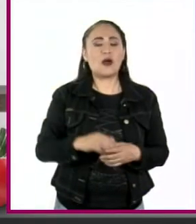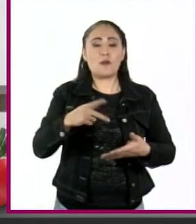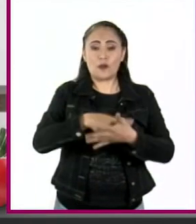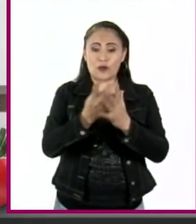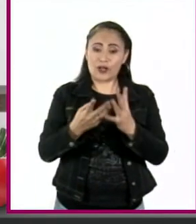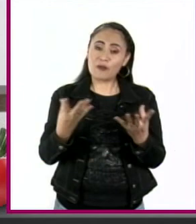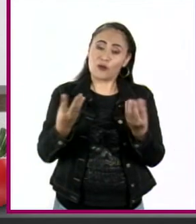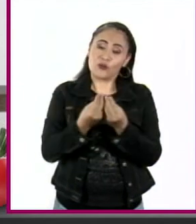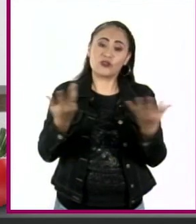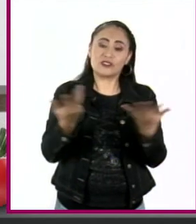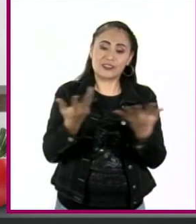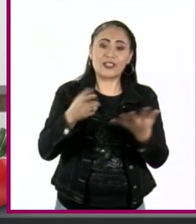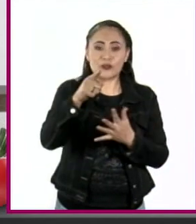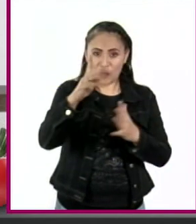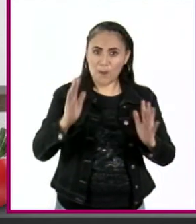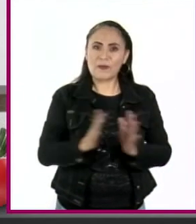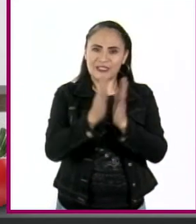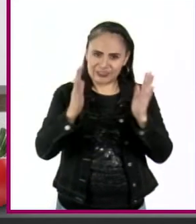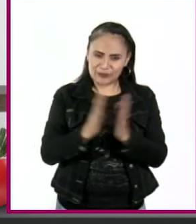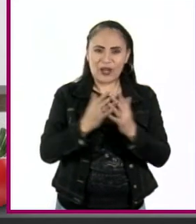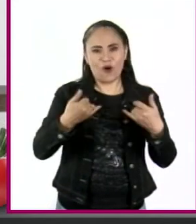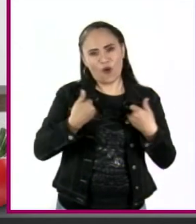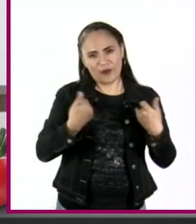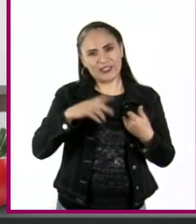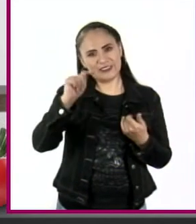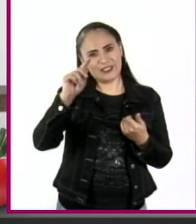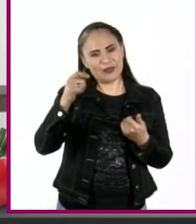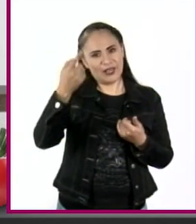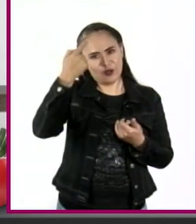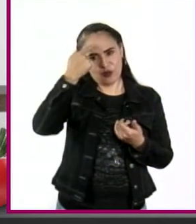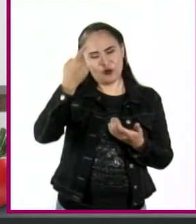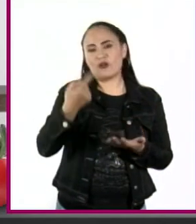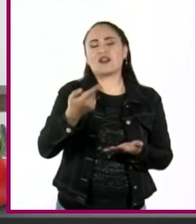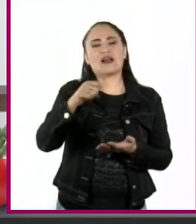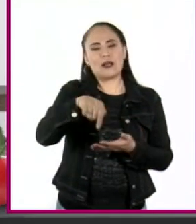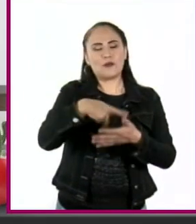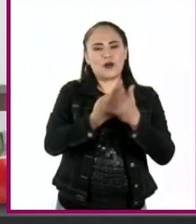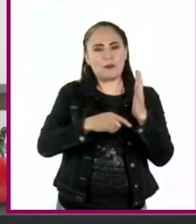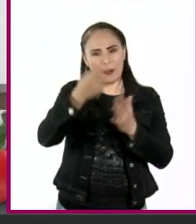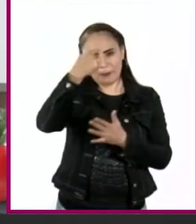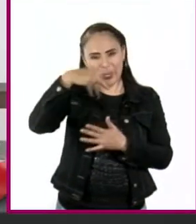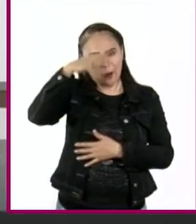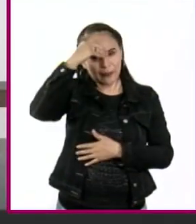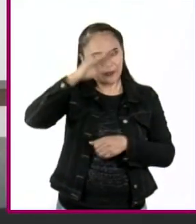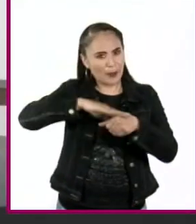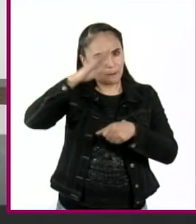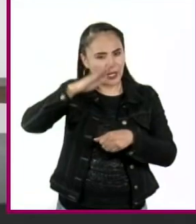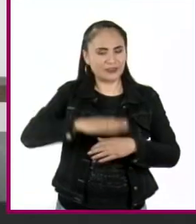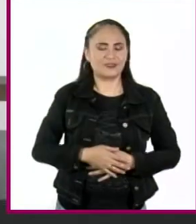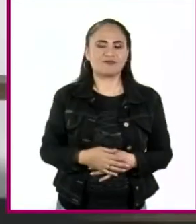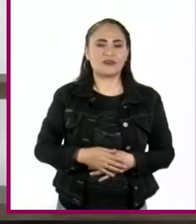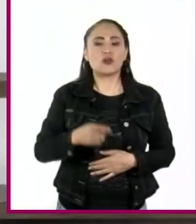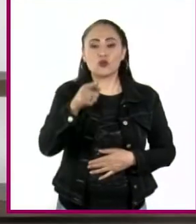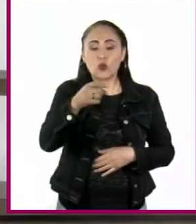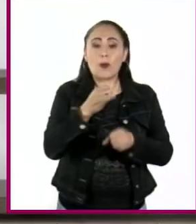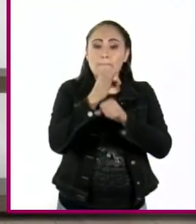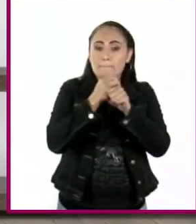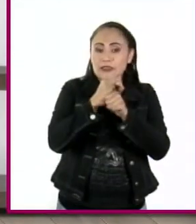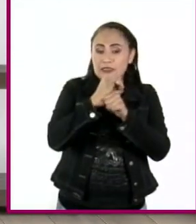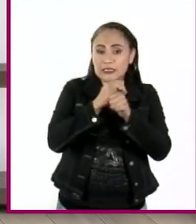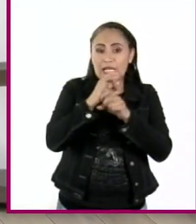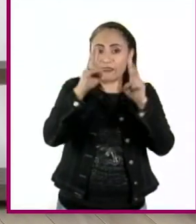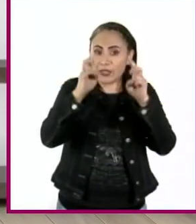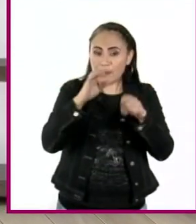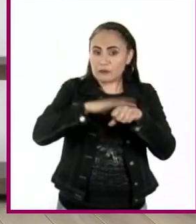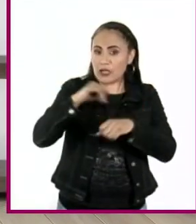nosotros. Participa con Jóvenes en TV, un espacio de reflexión y construcción de conocimiento. Te invitamos a continuar investigando sobre los temas que más